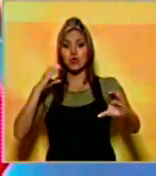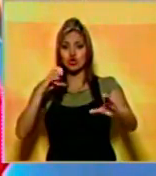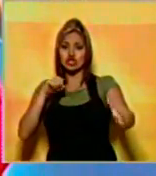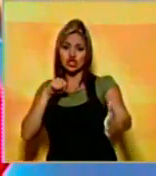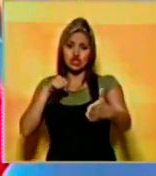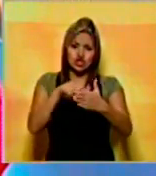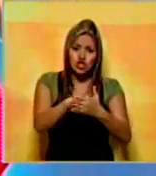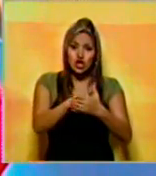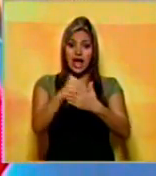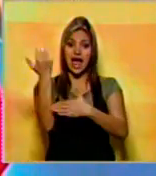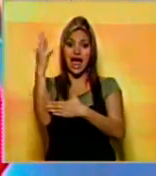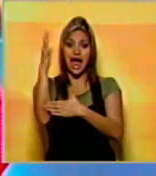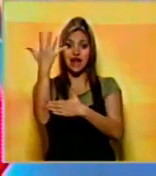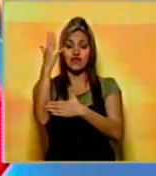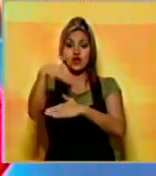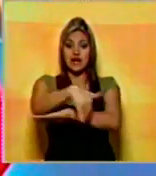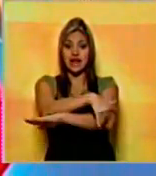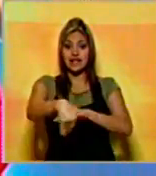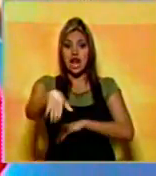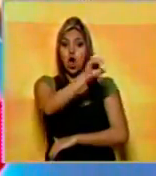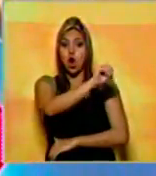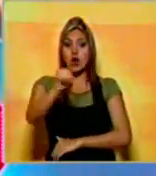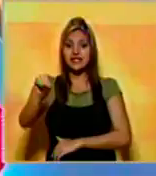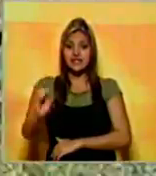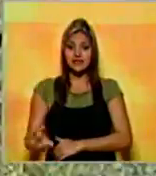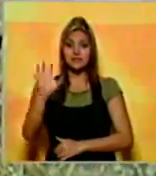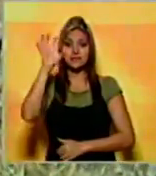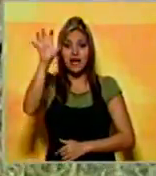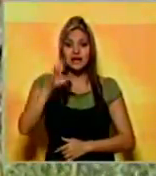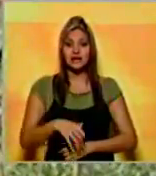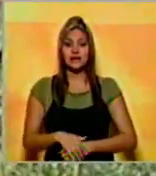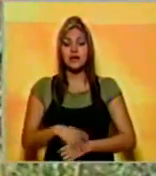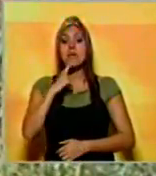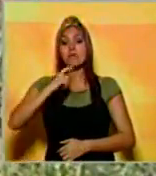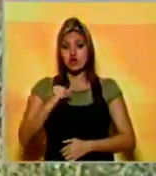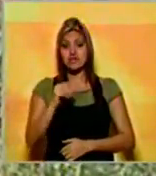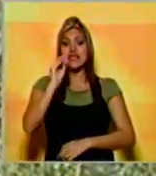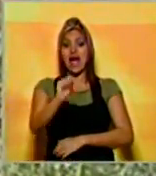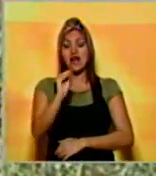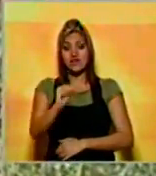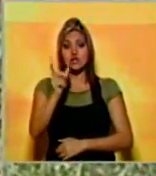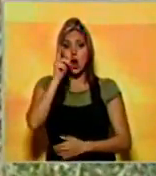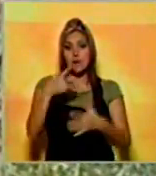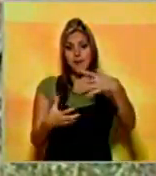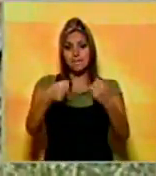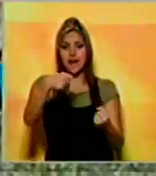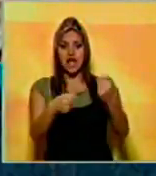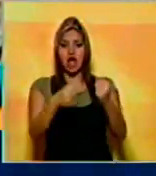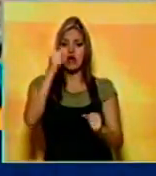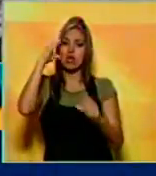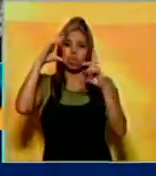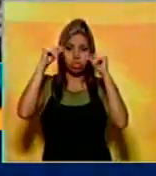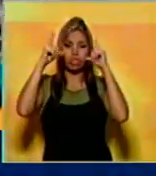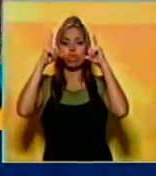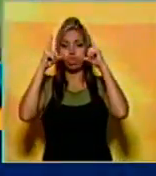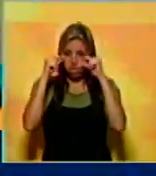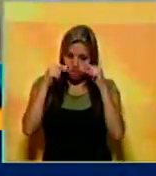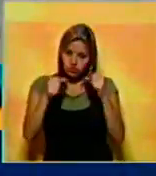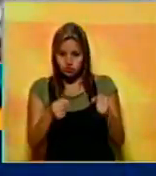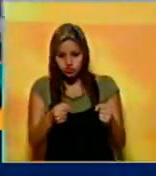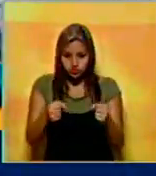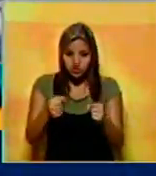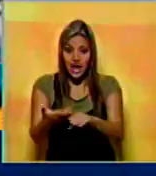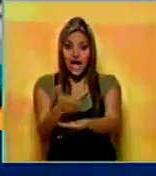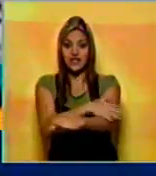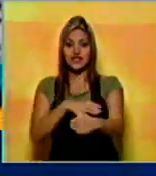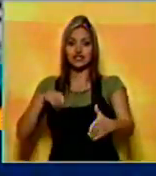impactara contra un árbol en una carretera al oeste de ese país. La policía indicó que el conductor del vehículo se quedó dormido al volante antes de